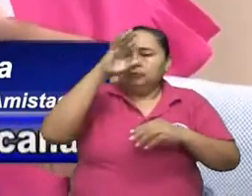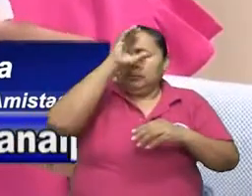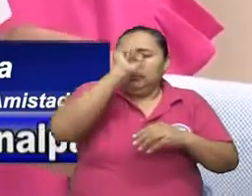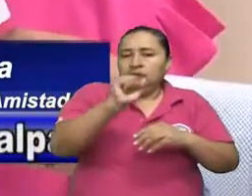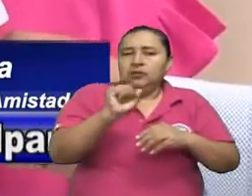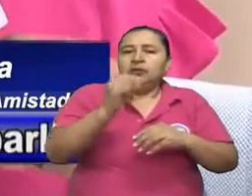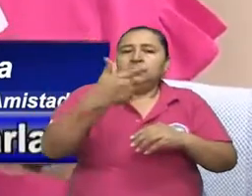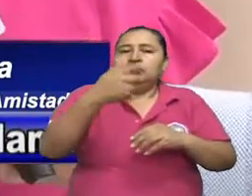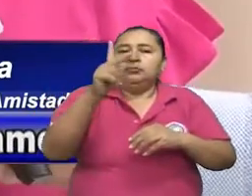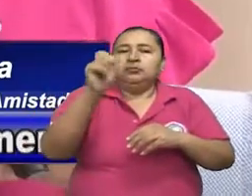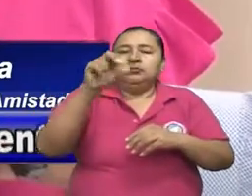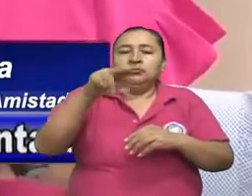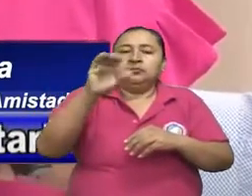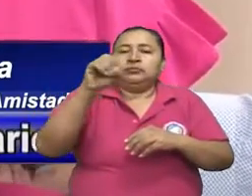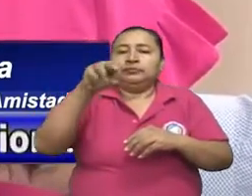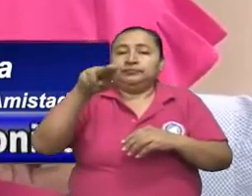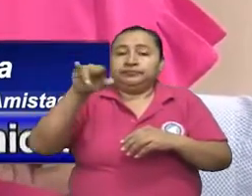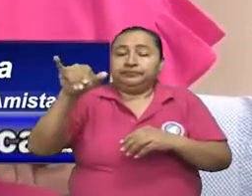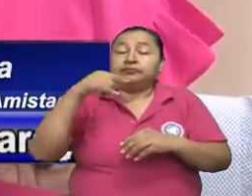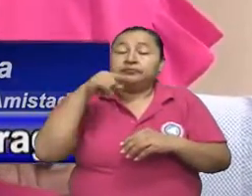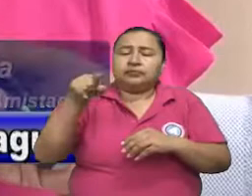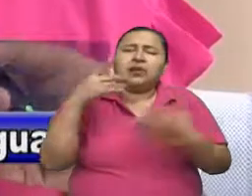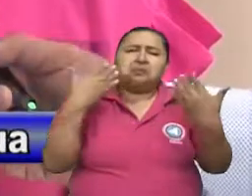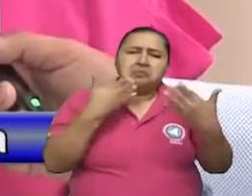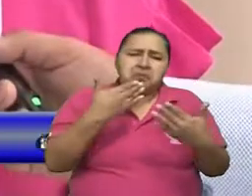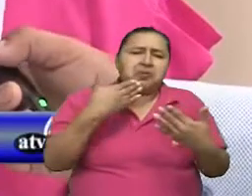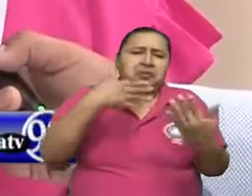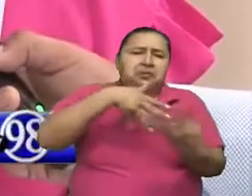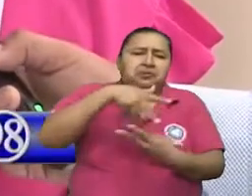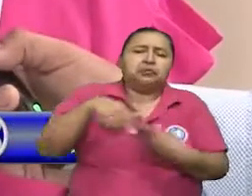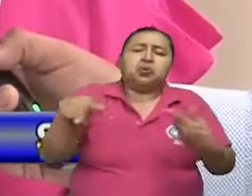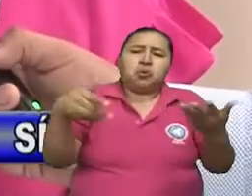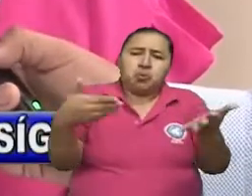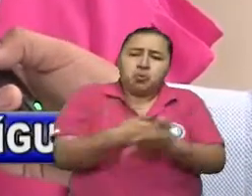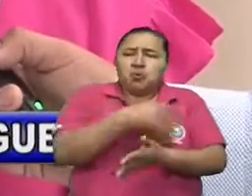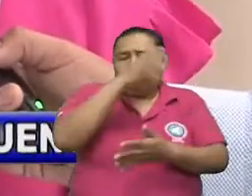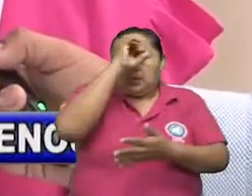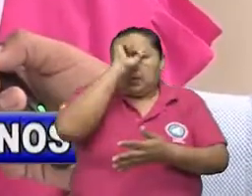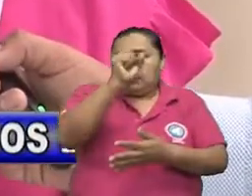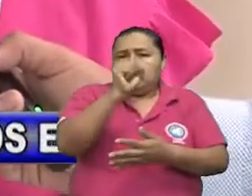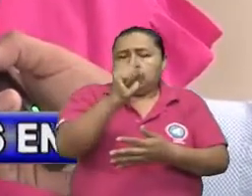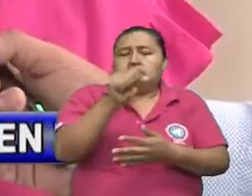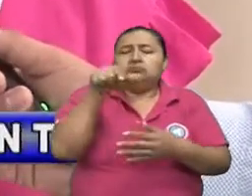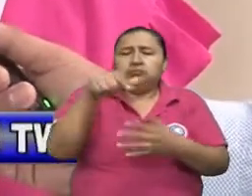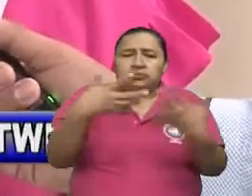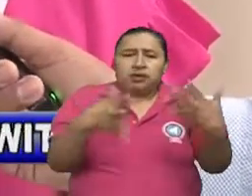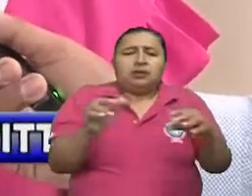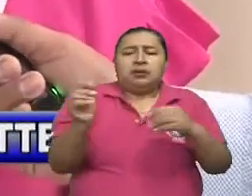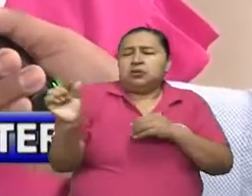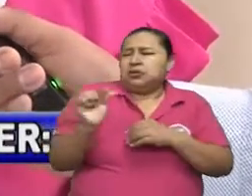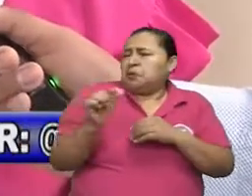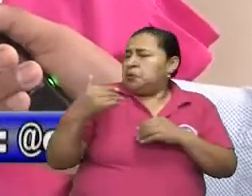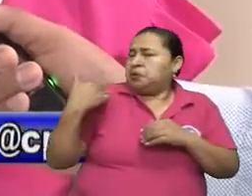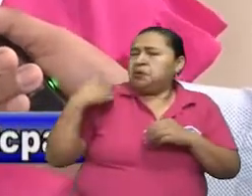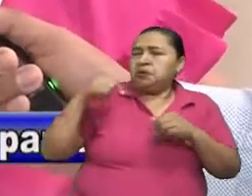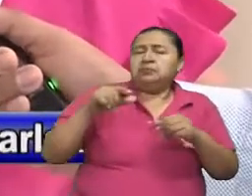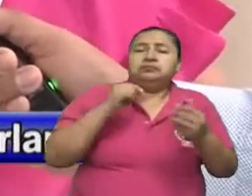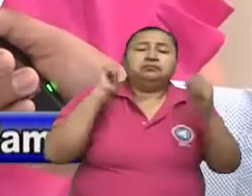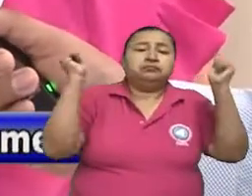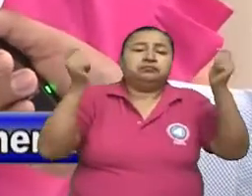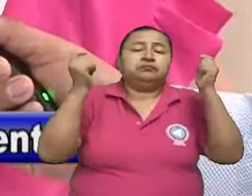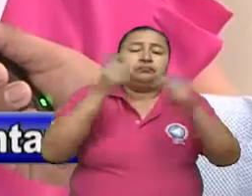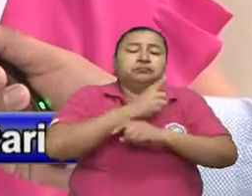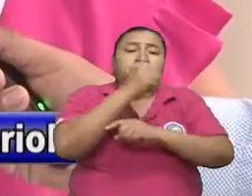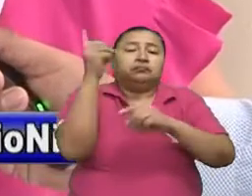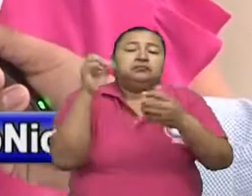Koning, con quien tuvimos muy buenas relaciones, y ahora con el nuevo embajador. Estuvimos recientemente en la celebración del